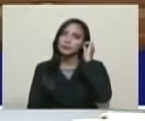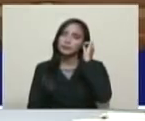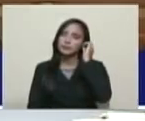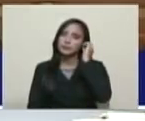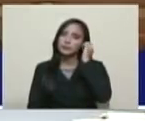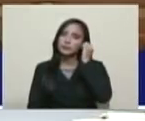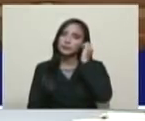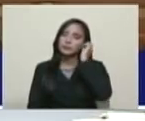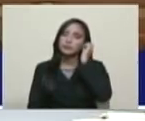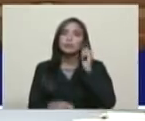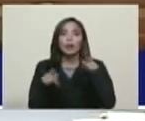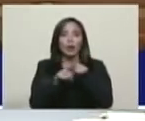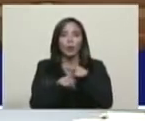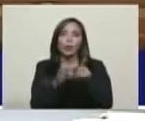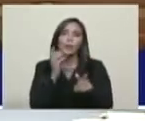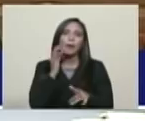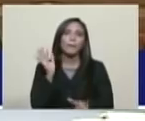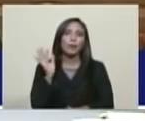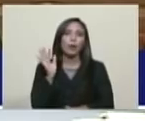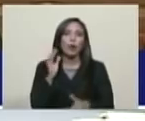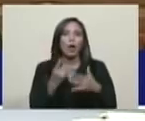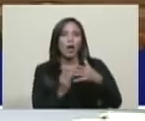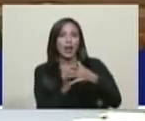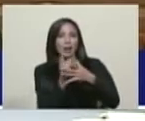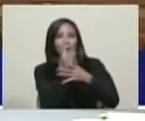A un árbol seco no le lanzan piedra.